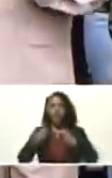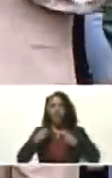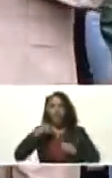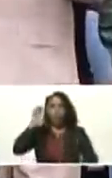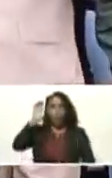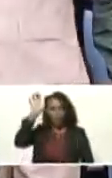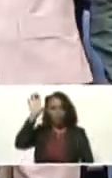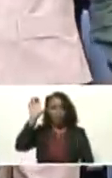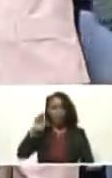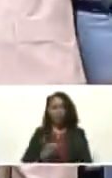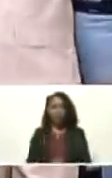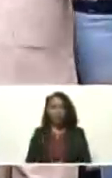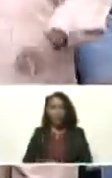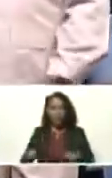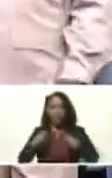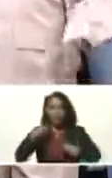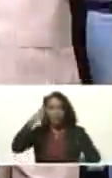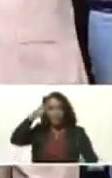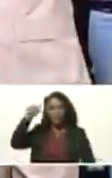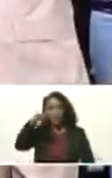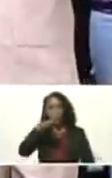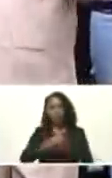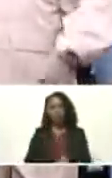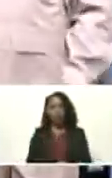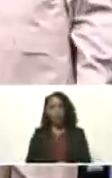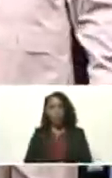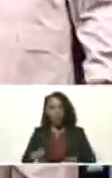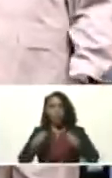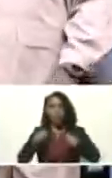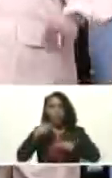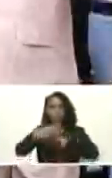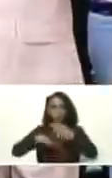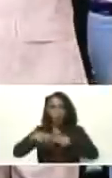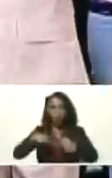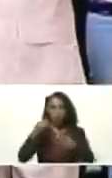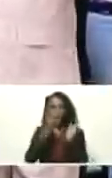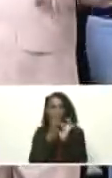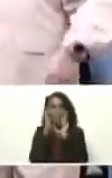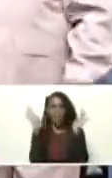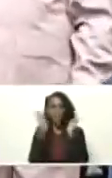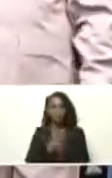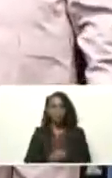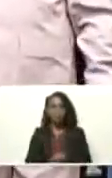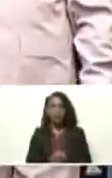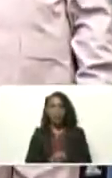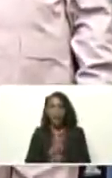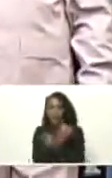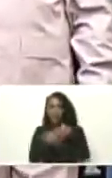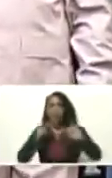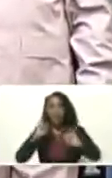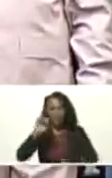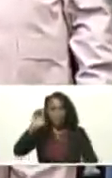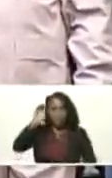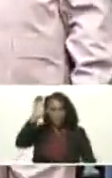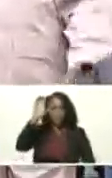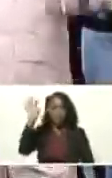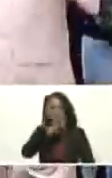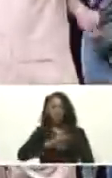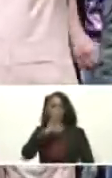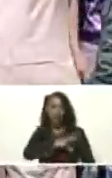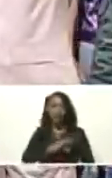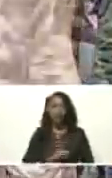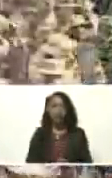patria, que viva el pueblo, que viva la revolución de abril. Independencia y patria